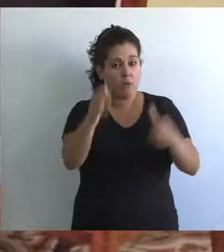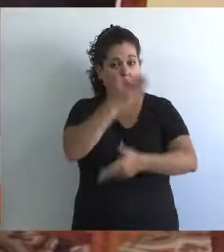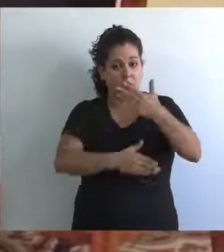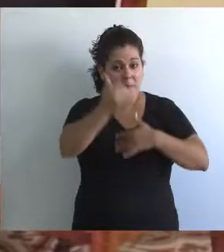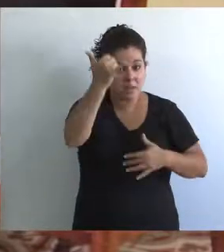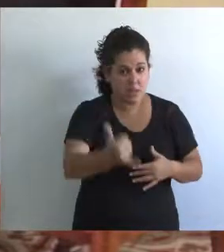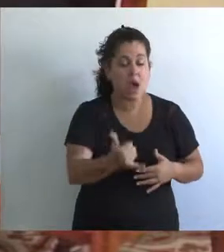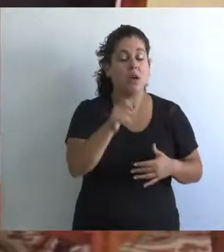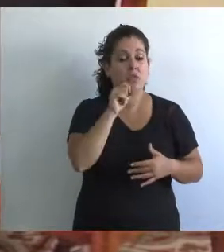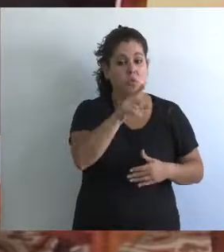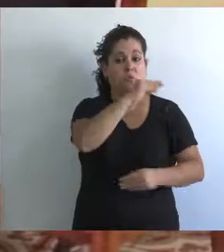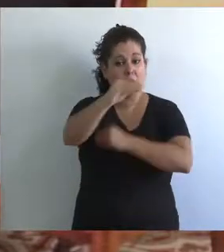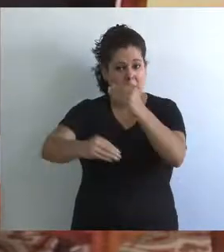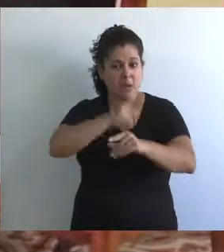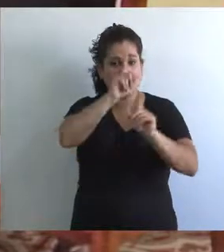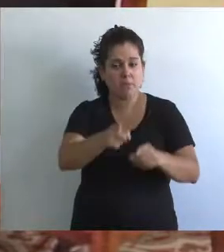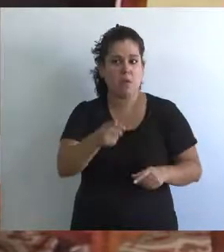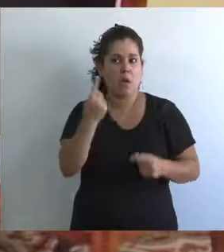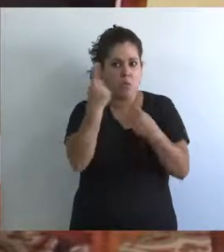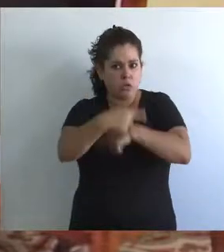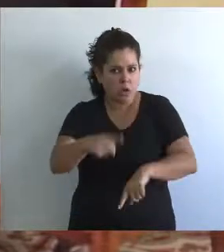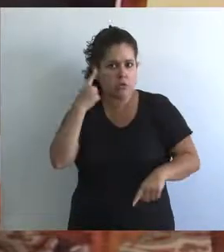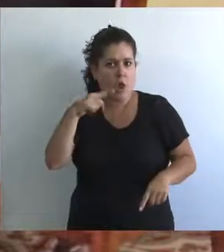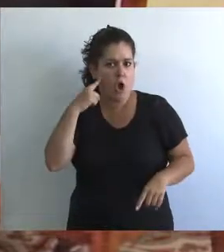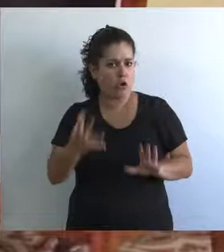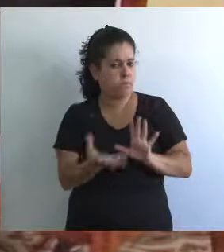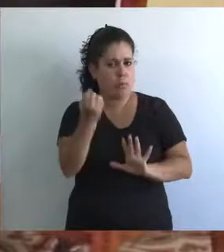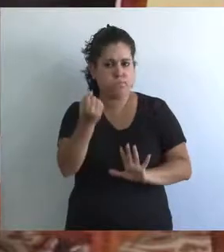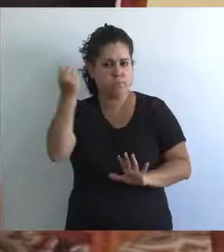los discapacitados y sus familias han obtenido muchísimos logros,